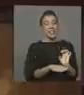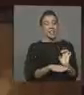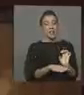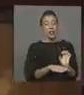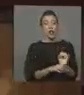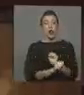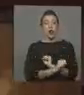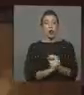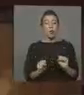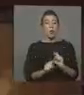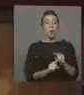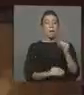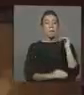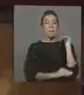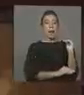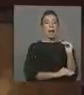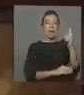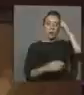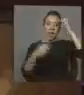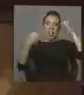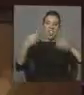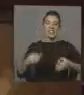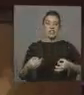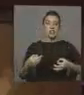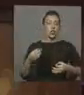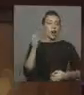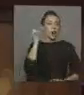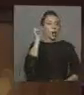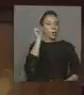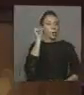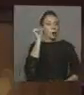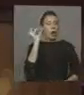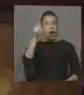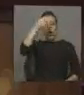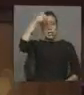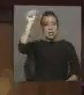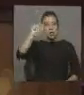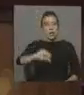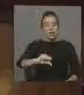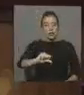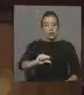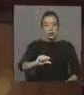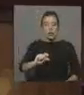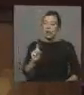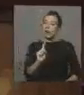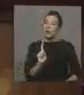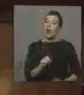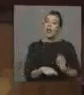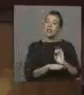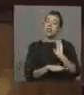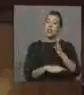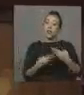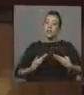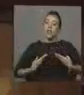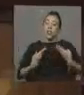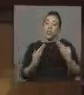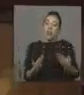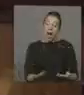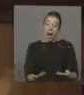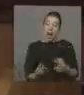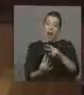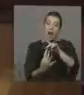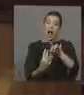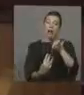no puede imponer una decisión a las mujeres ni penalizarlas, sino que más bien entregarle